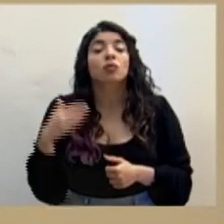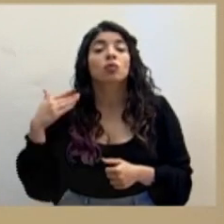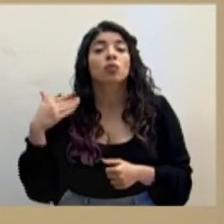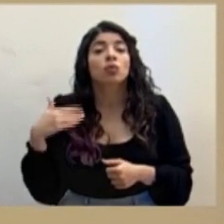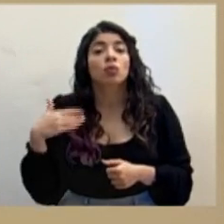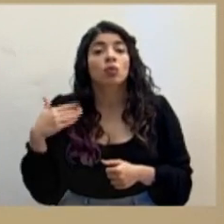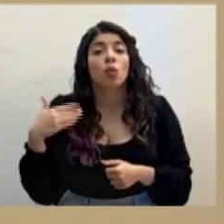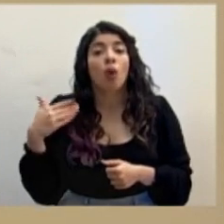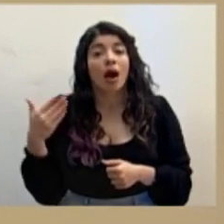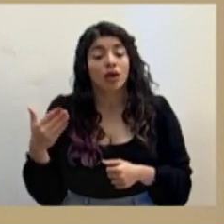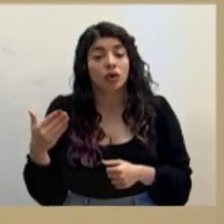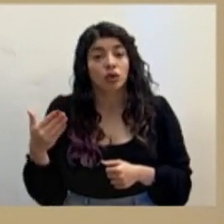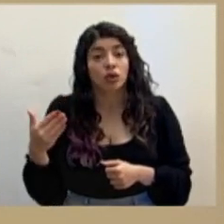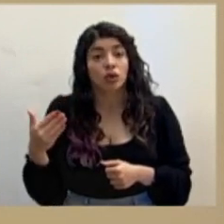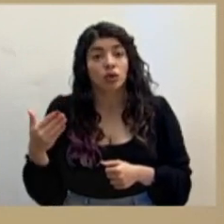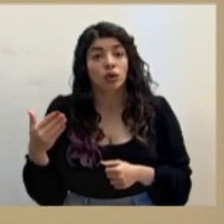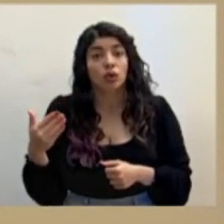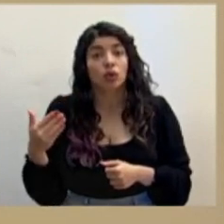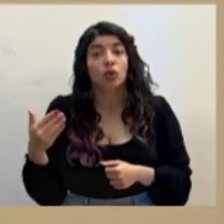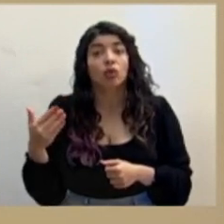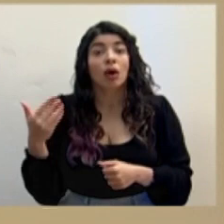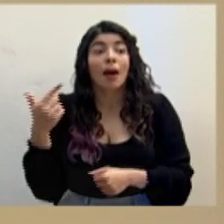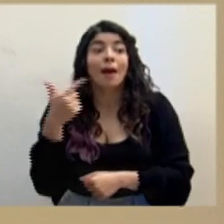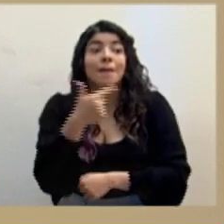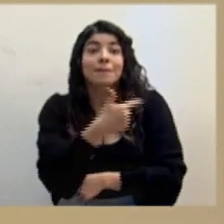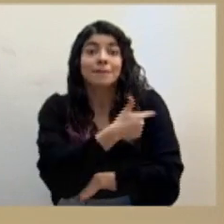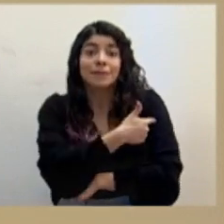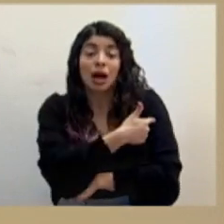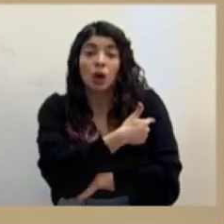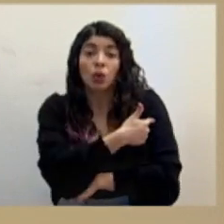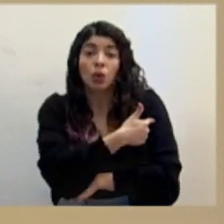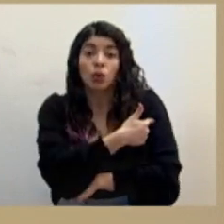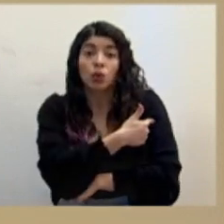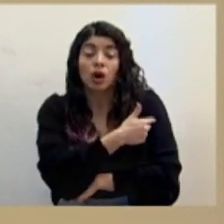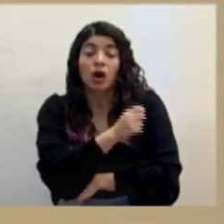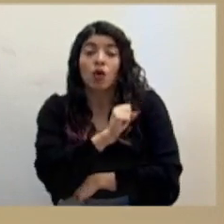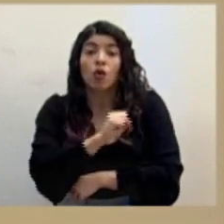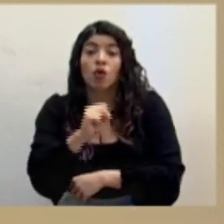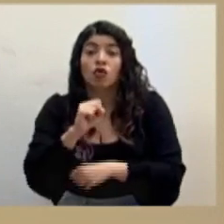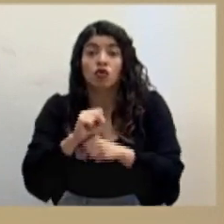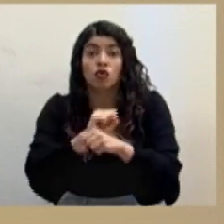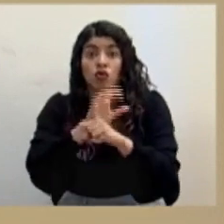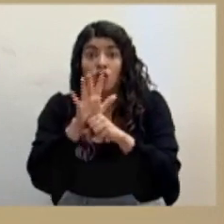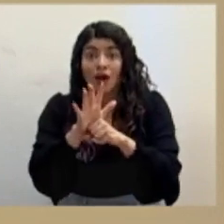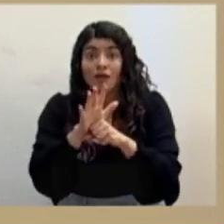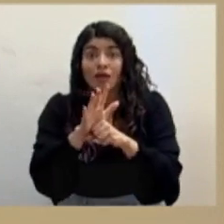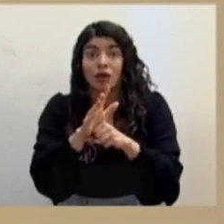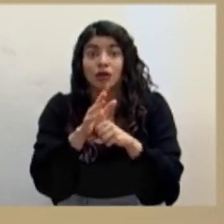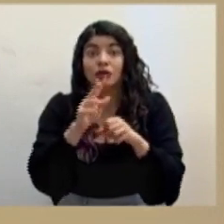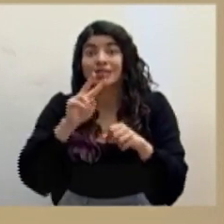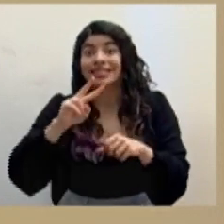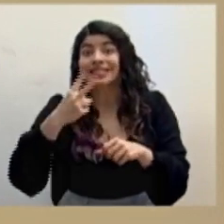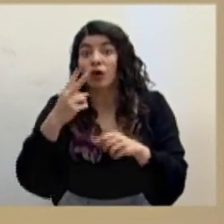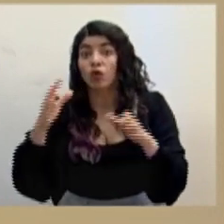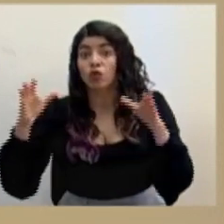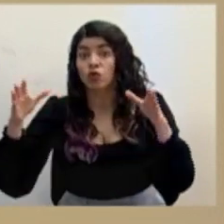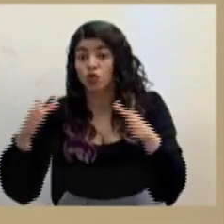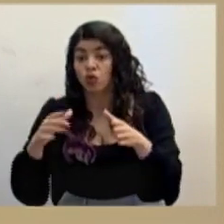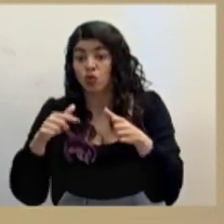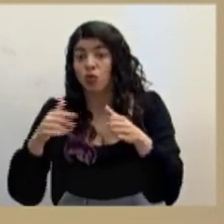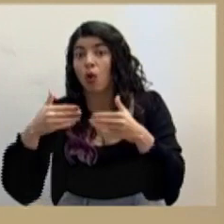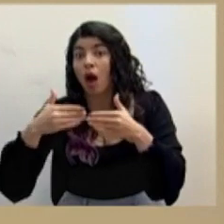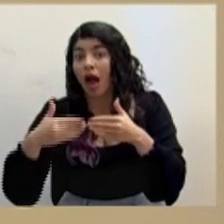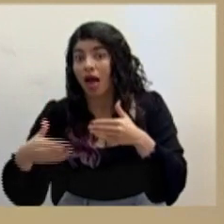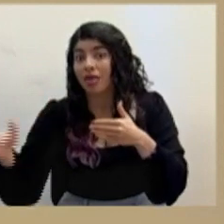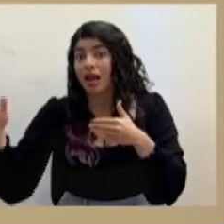Cuando tengamos la aplicación de la vacuna contra el coronavirus en la población de segundos grupos en